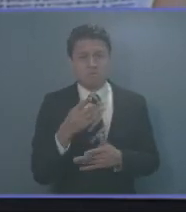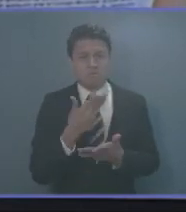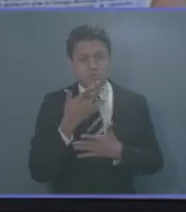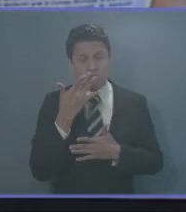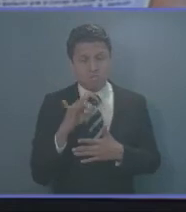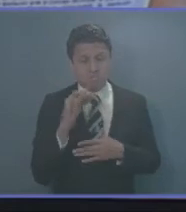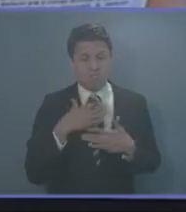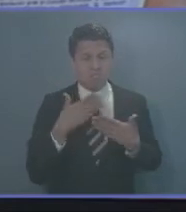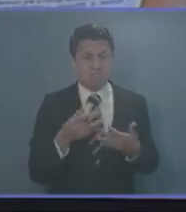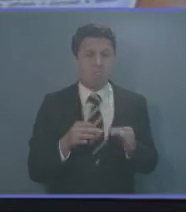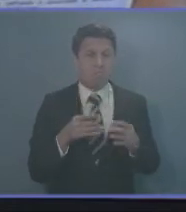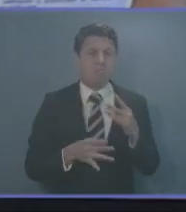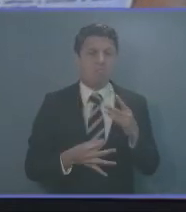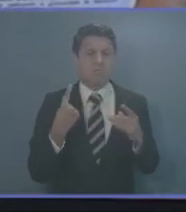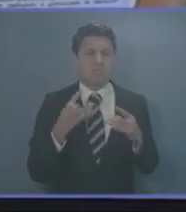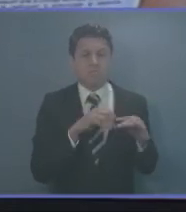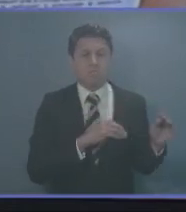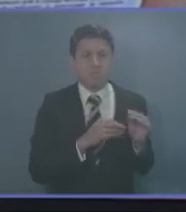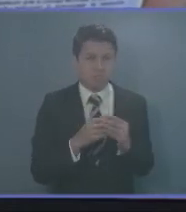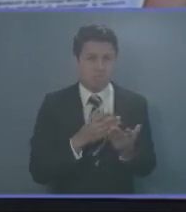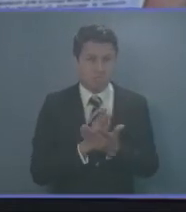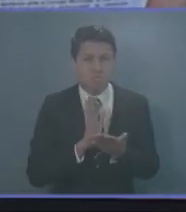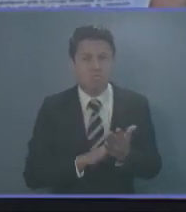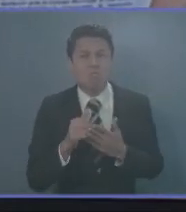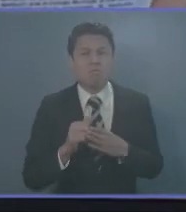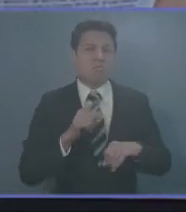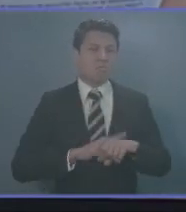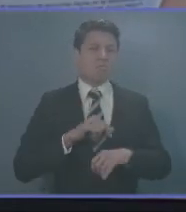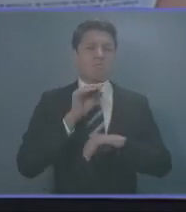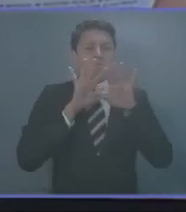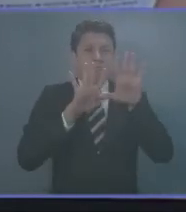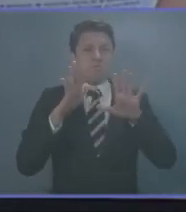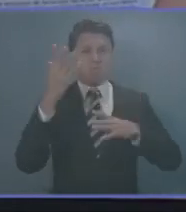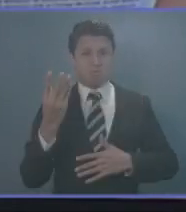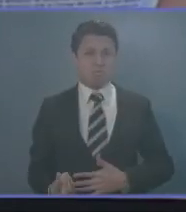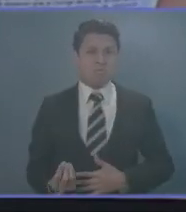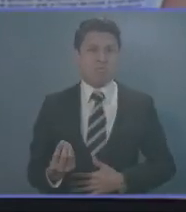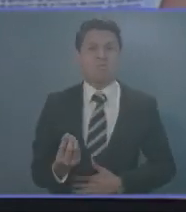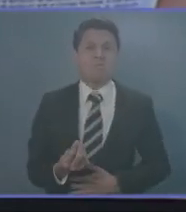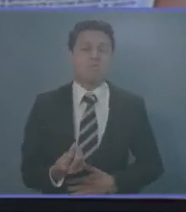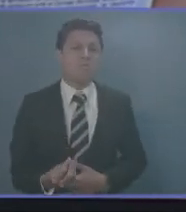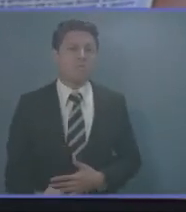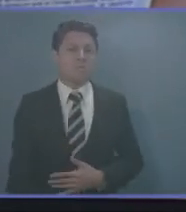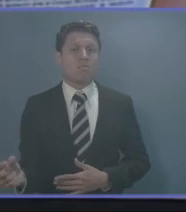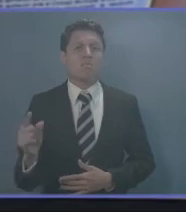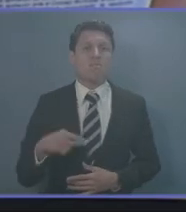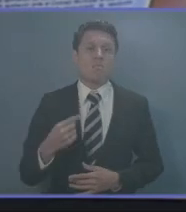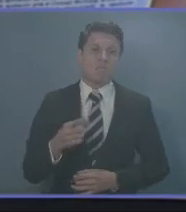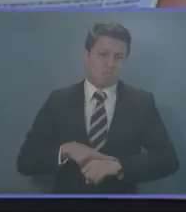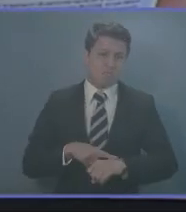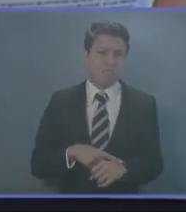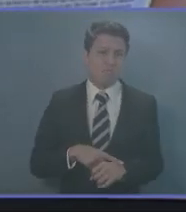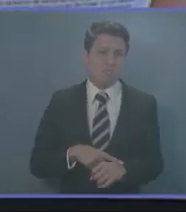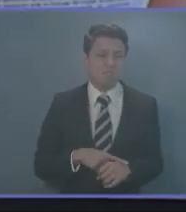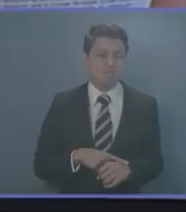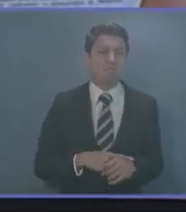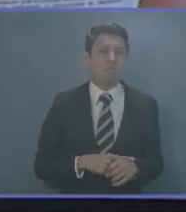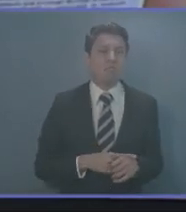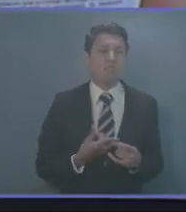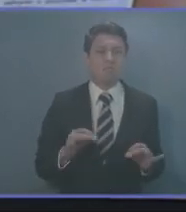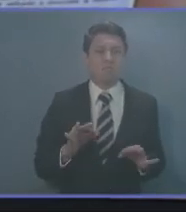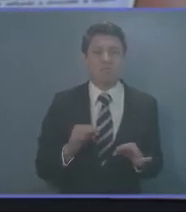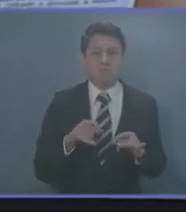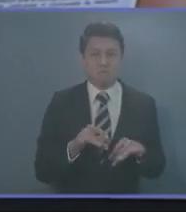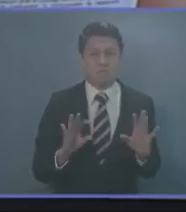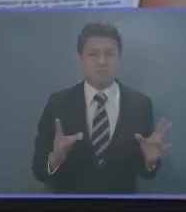y disposiciones legales aplicables dentro del plazo de 10 días hábiles siguientes al vencimiento del plazo de audiencia.